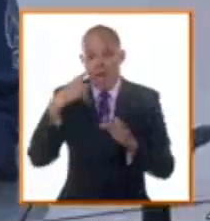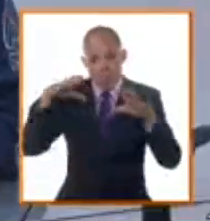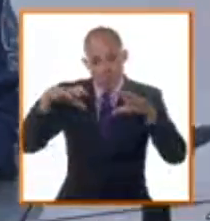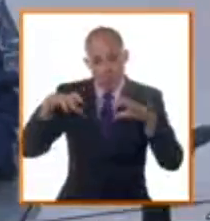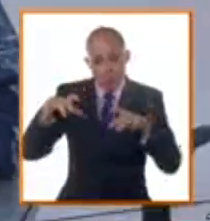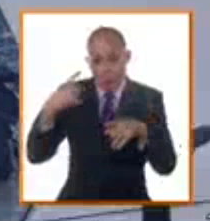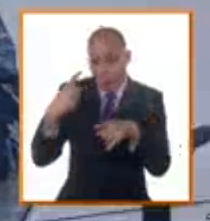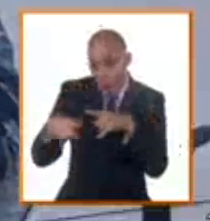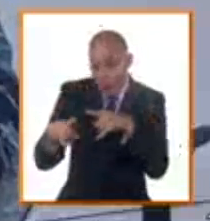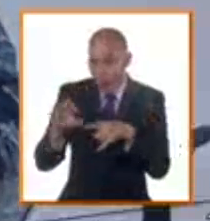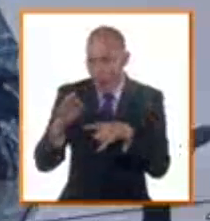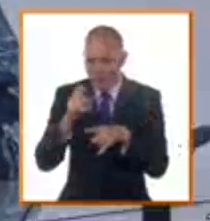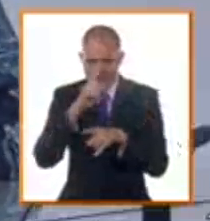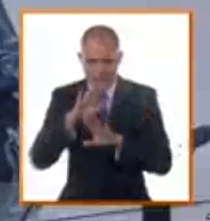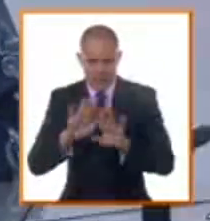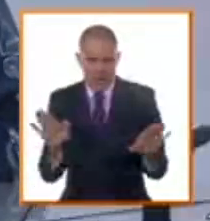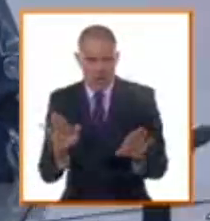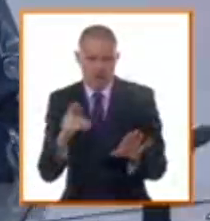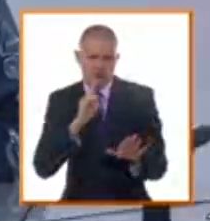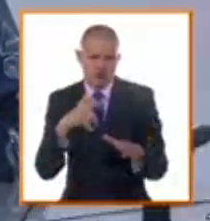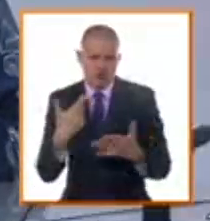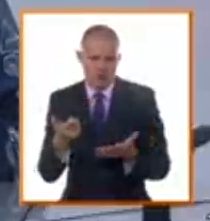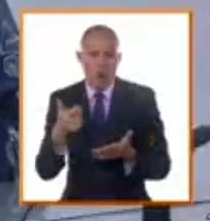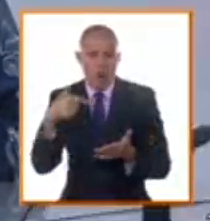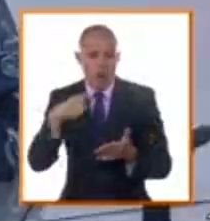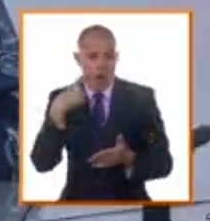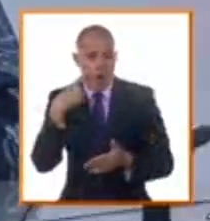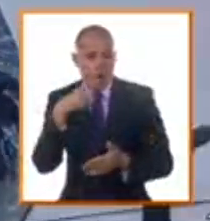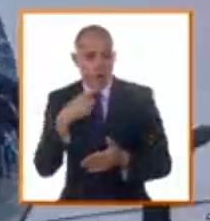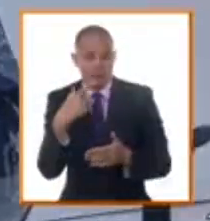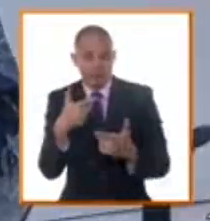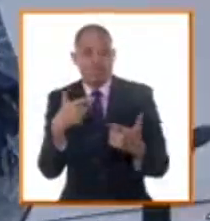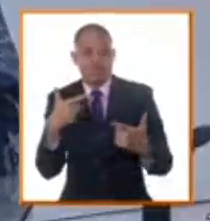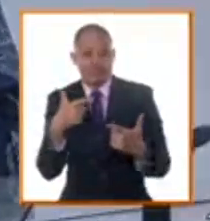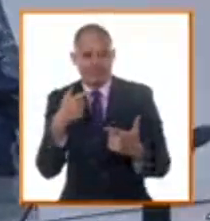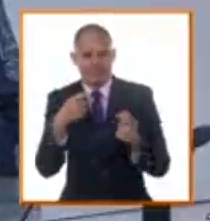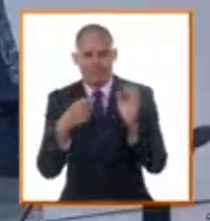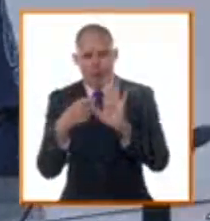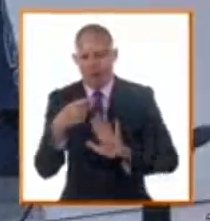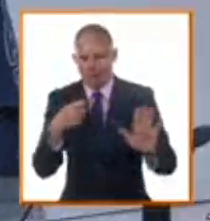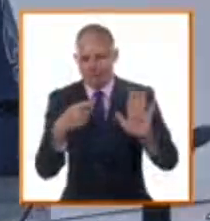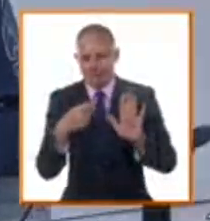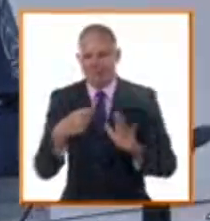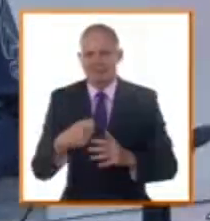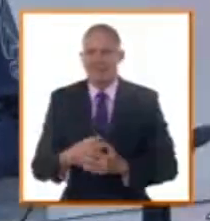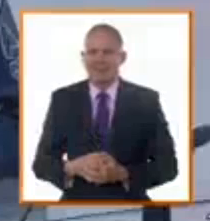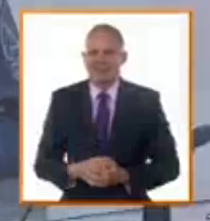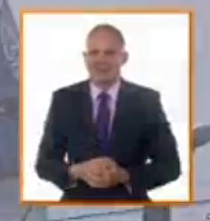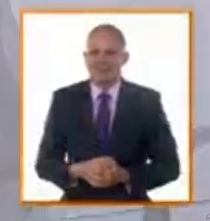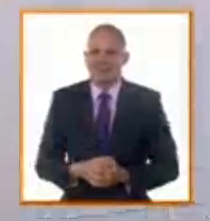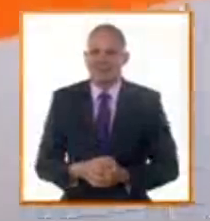suelos anegados que ya han provocado tales inundaciones en el oriente del país. Acompáñenos.